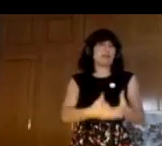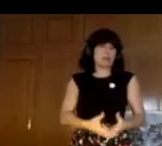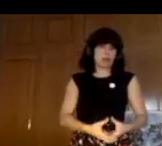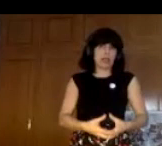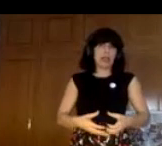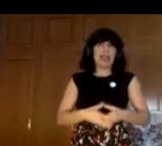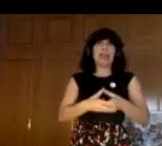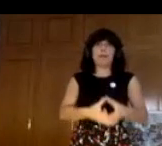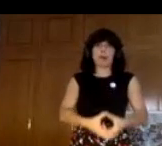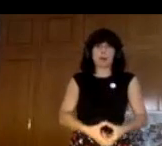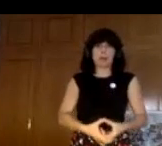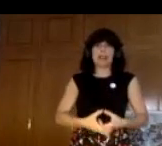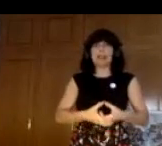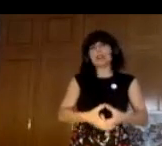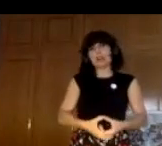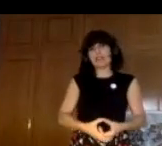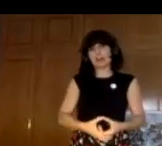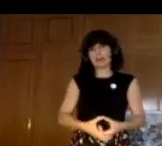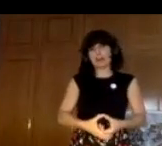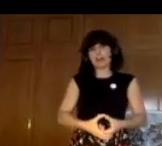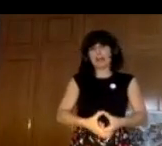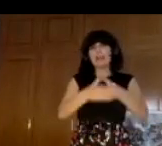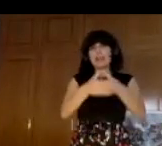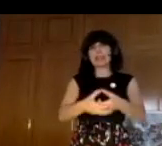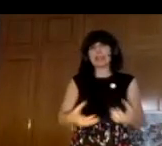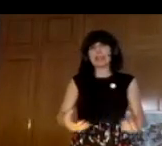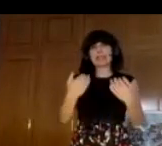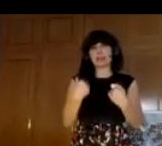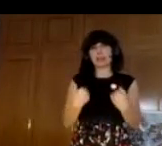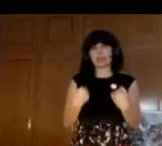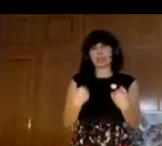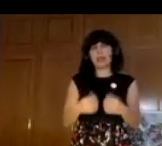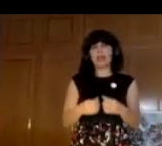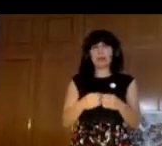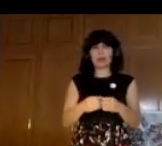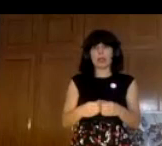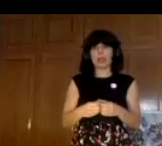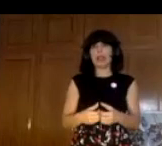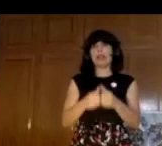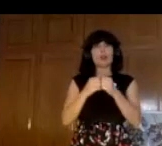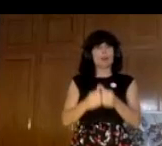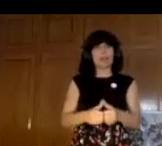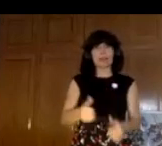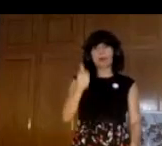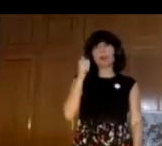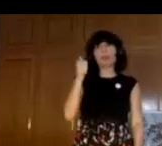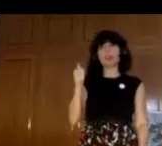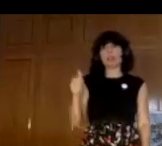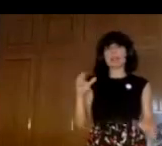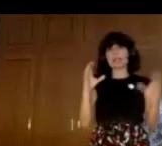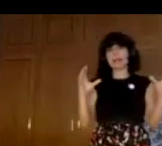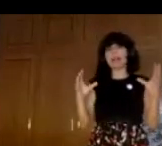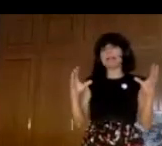hablas de una cosa por primera vez y no es de una forma reactiva, esa gente va a estar contigo. De modo que, recomendado, otro de